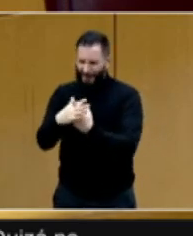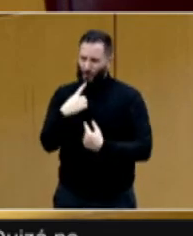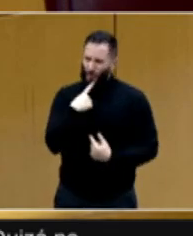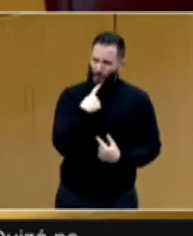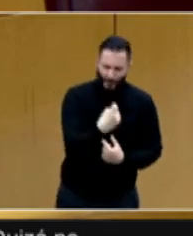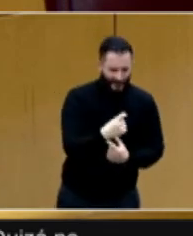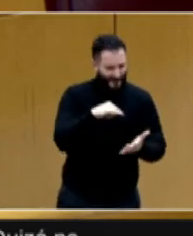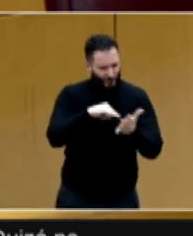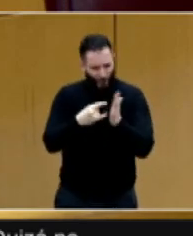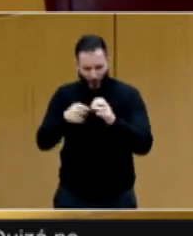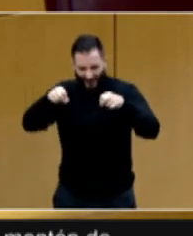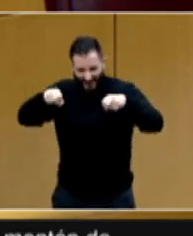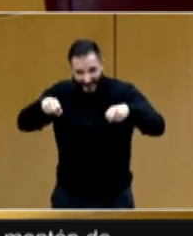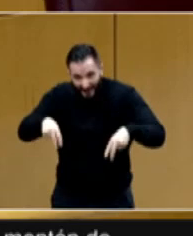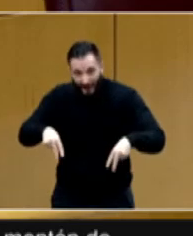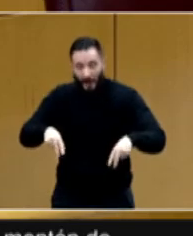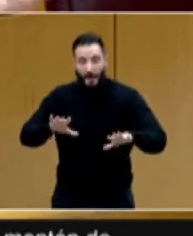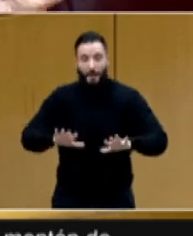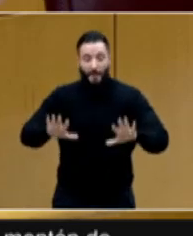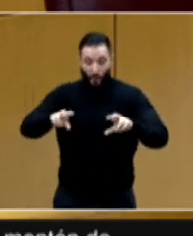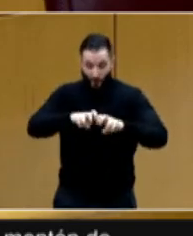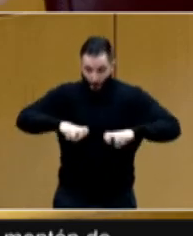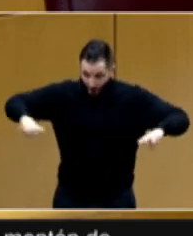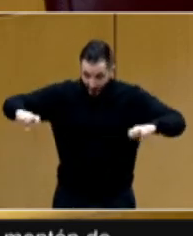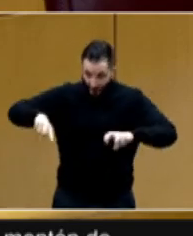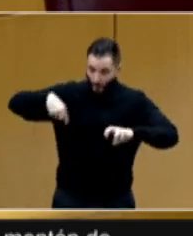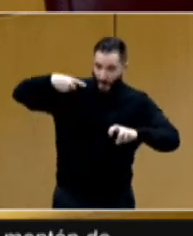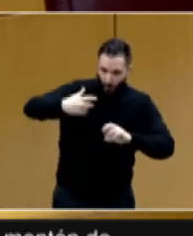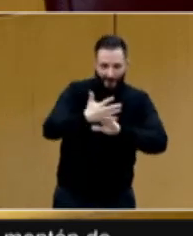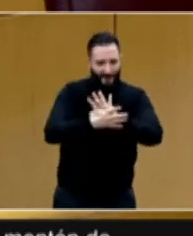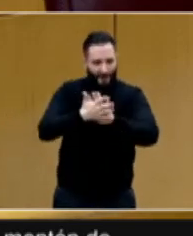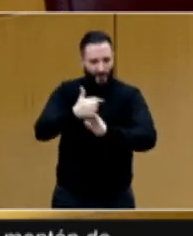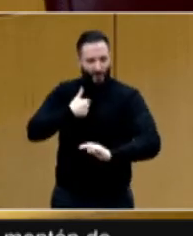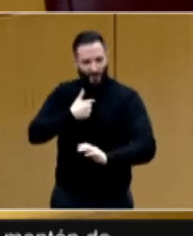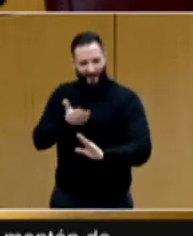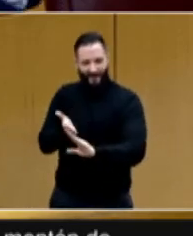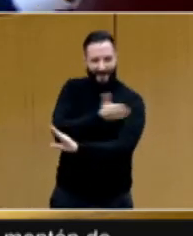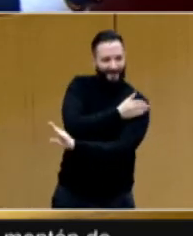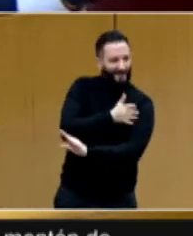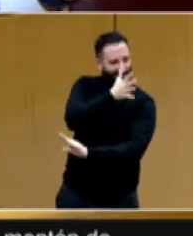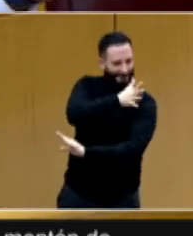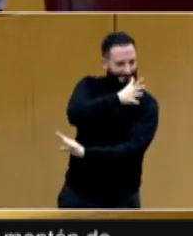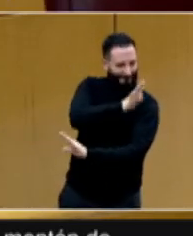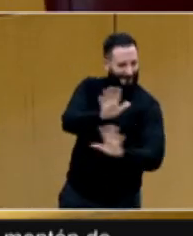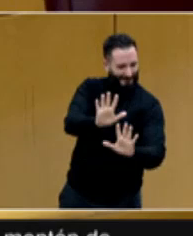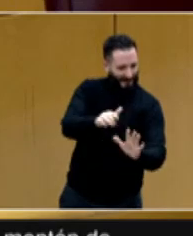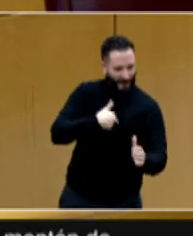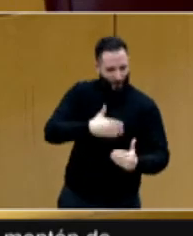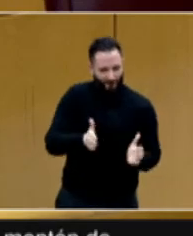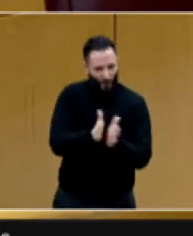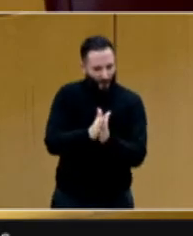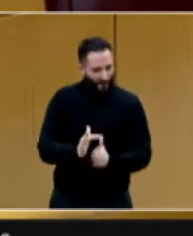resolver pero que en mesas posteriores se van a tocar y no voy a anticipar yo casos que luego le van a comentar lo digo porque